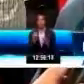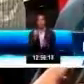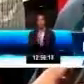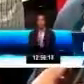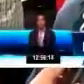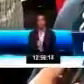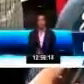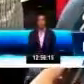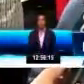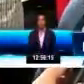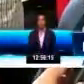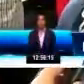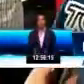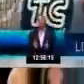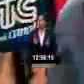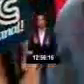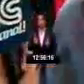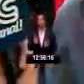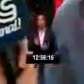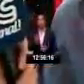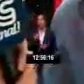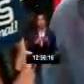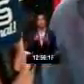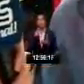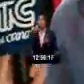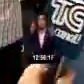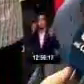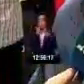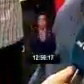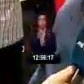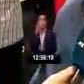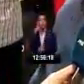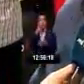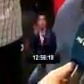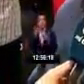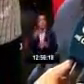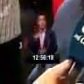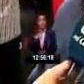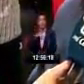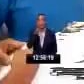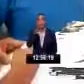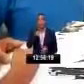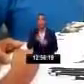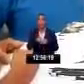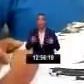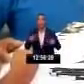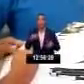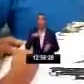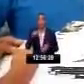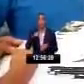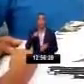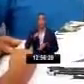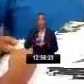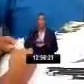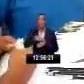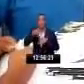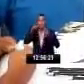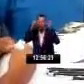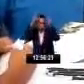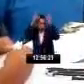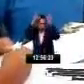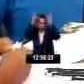trabajo reconfortable, ¿sabes? ¿Qué tipo de plaza está buscando? Yo tengo 5 títulos, soy licenciada en